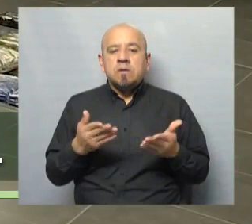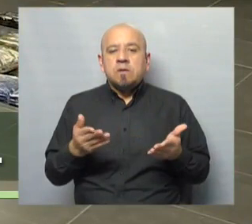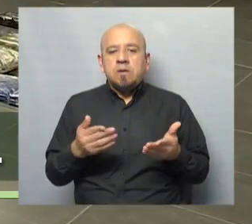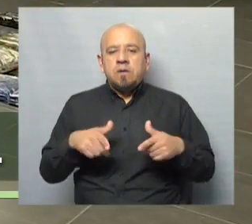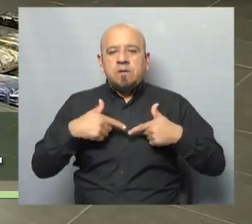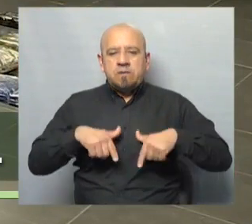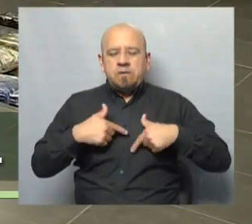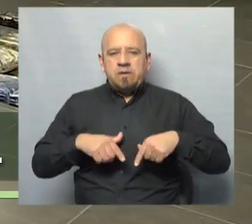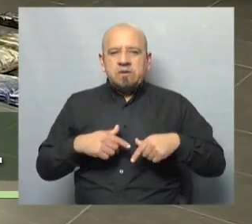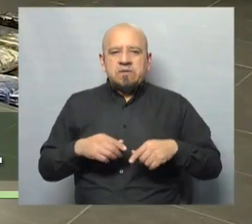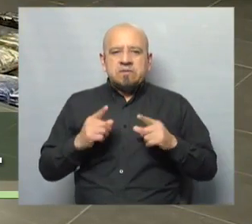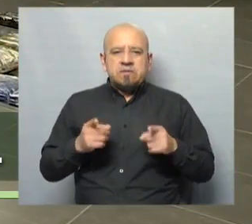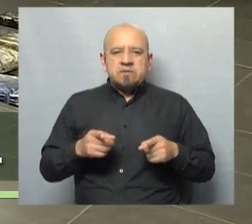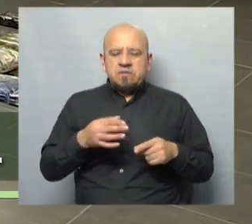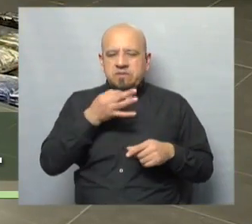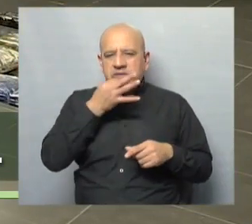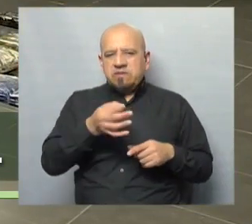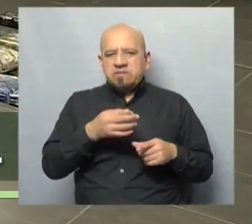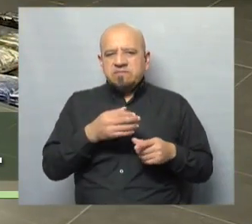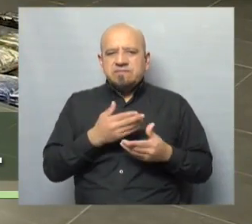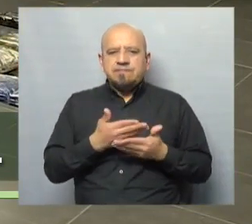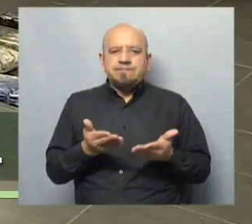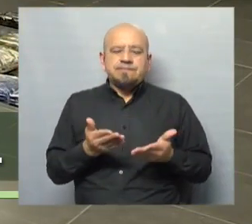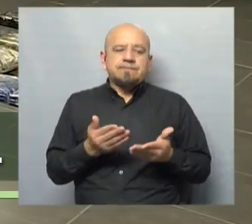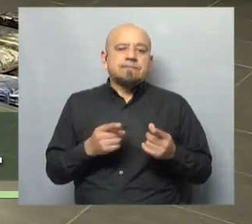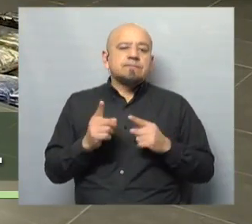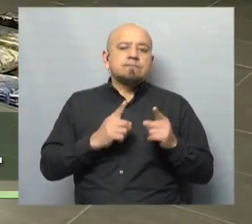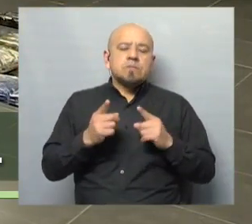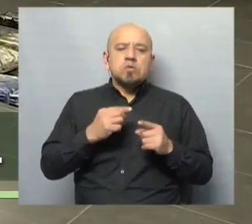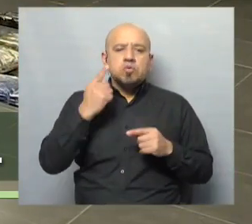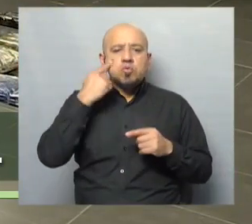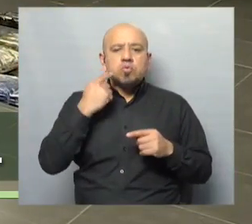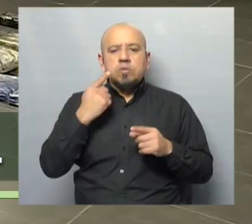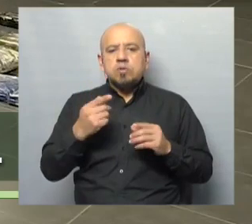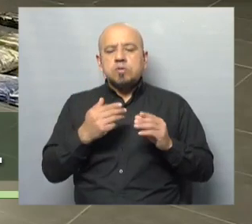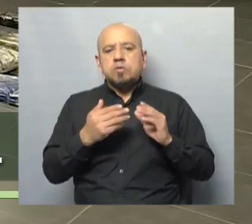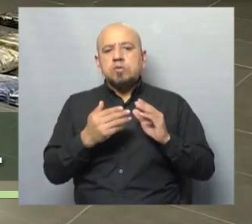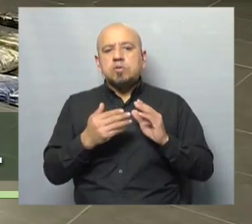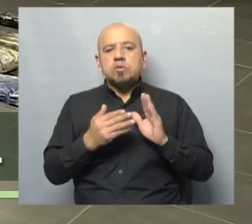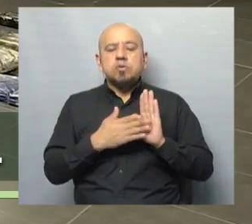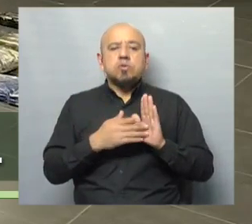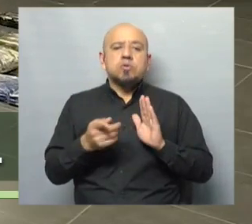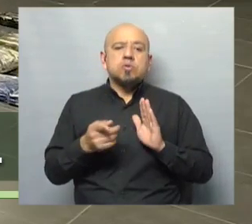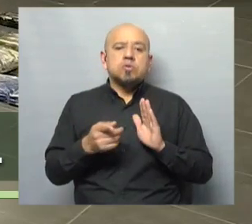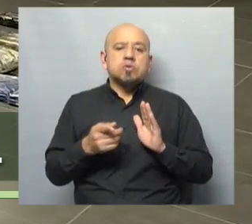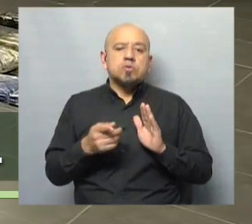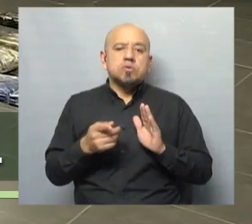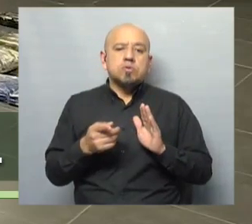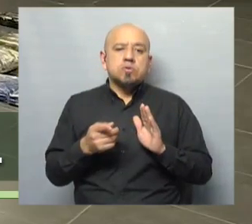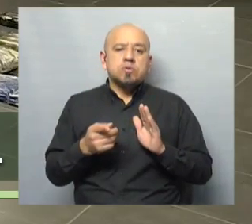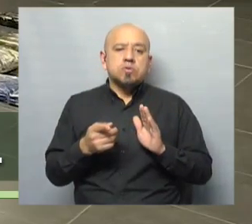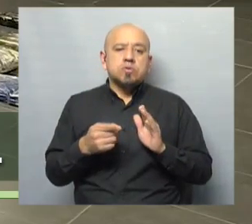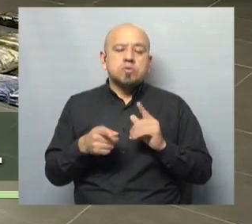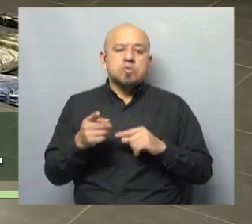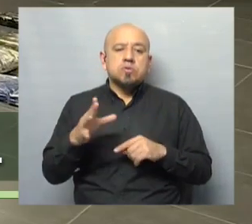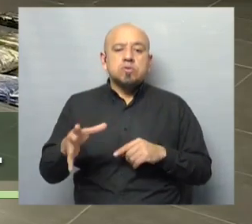ministro además se refirió a lo que fueron algunas cifras en la operación india de lo que fue un